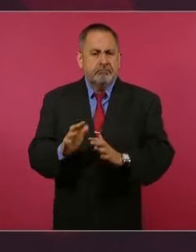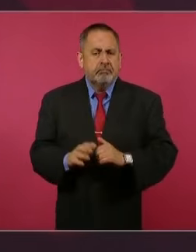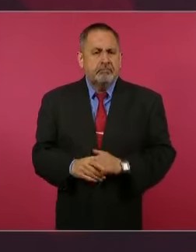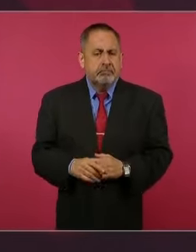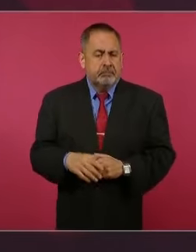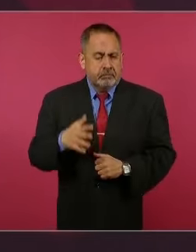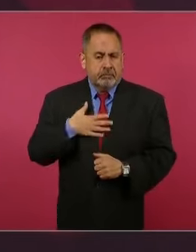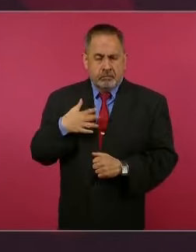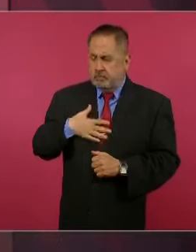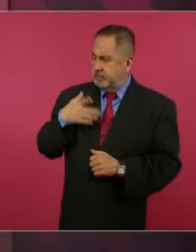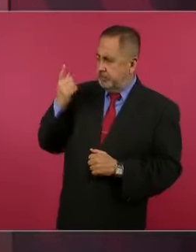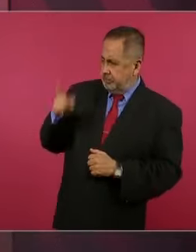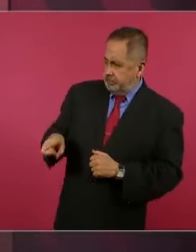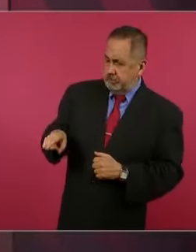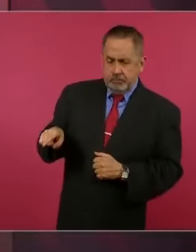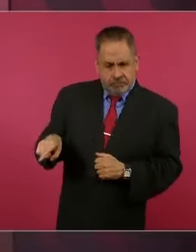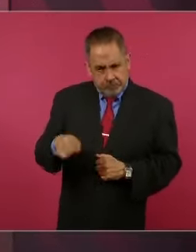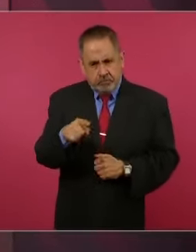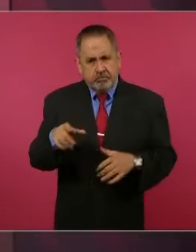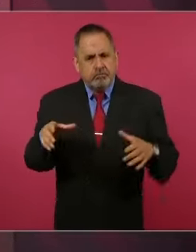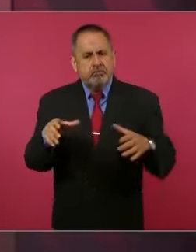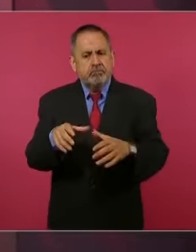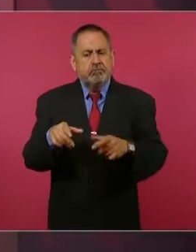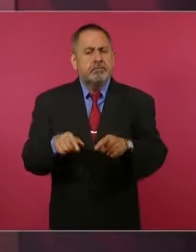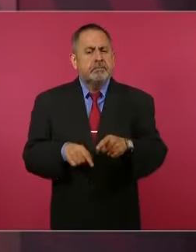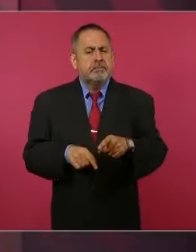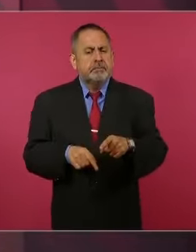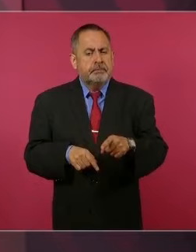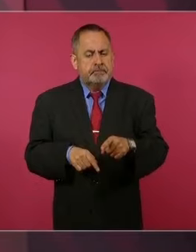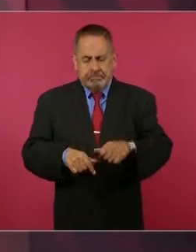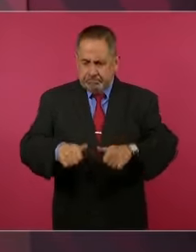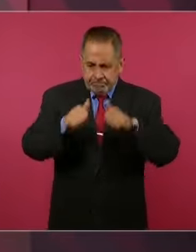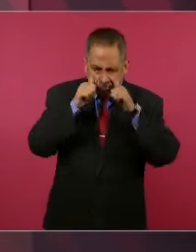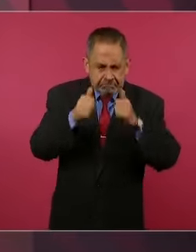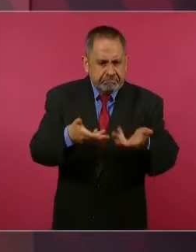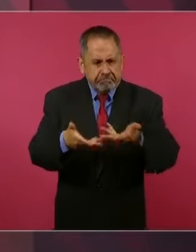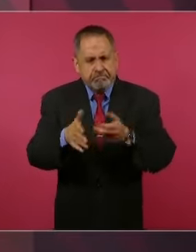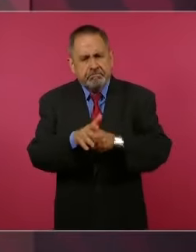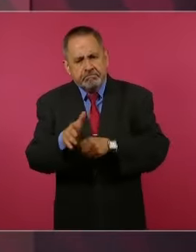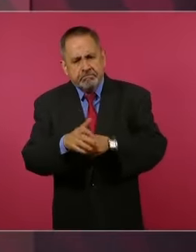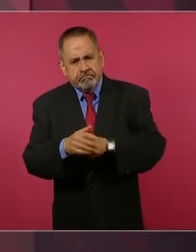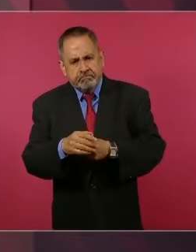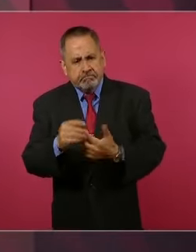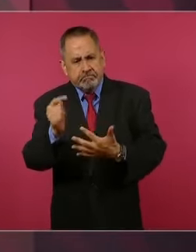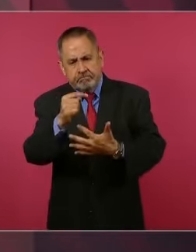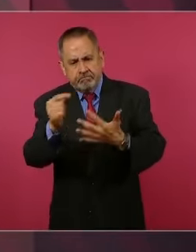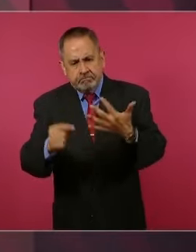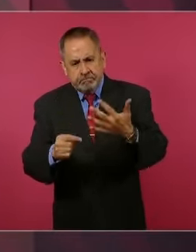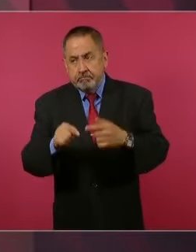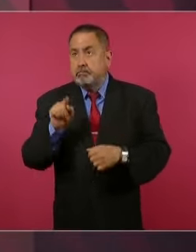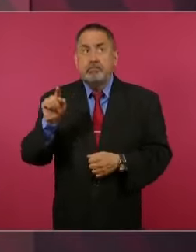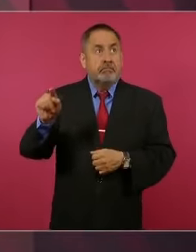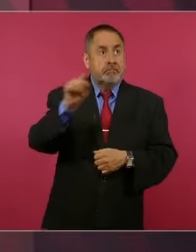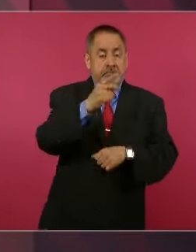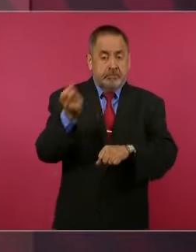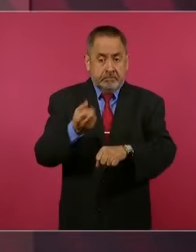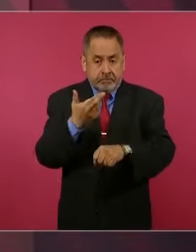la instrucción de que se les atienda en todas las